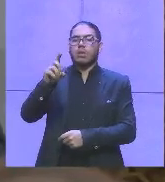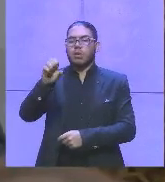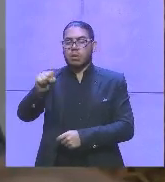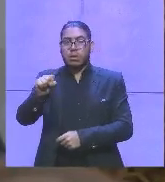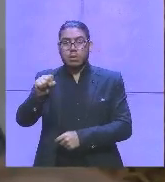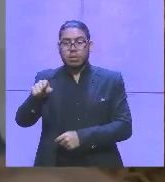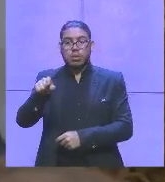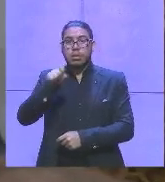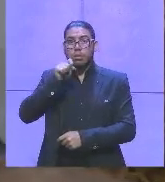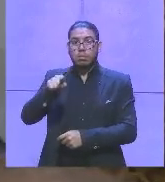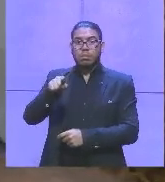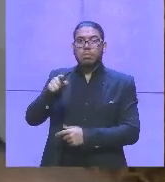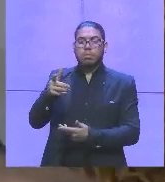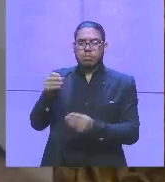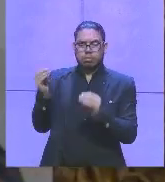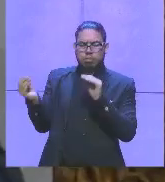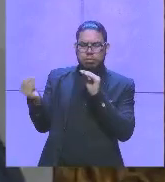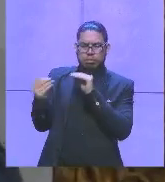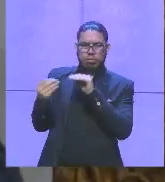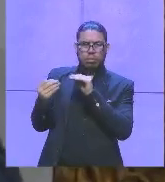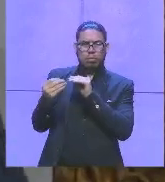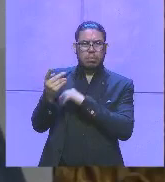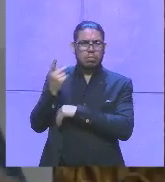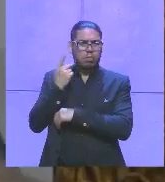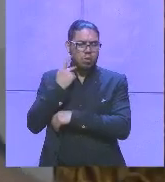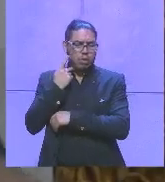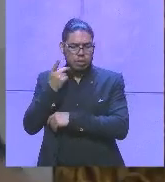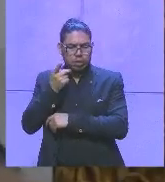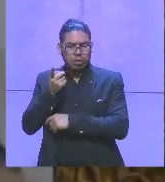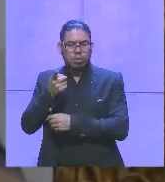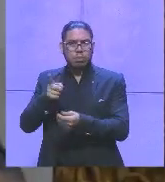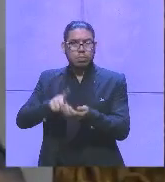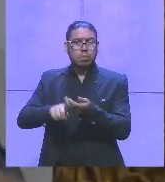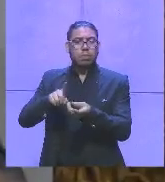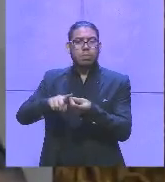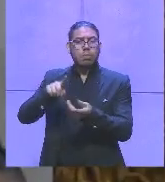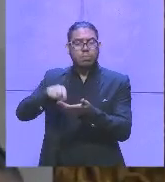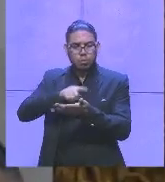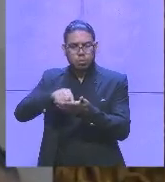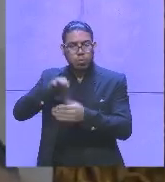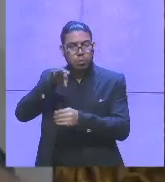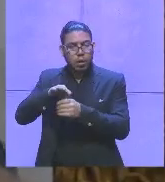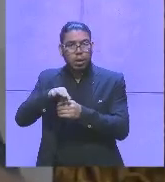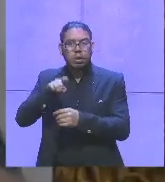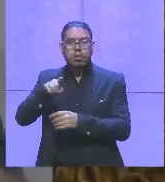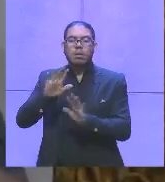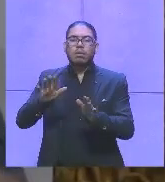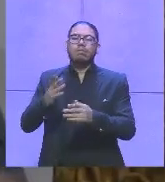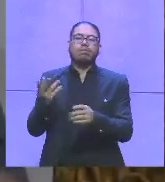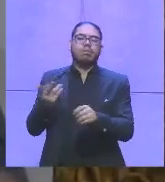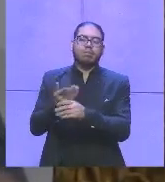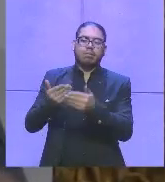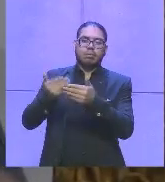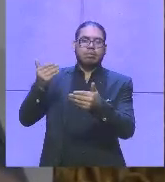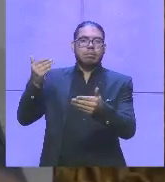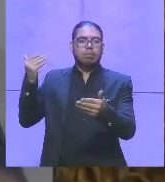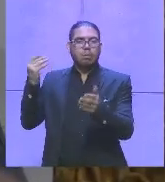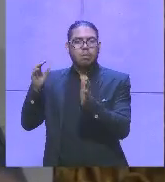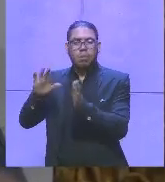de conflictos político-electorales por la vía institucional, es decir, han quedado atrás los